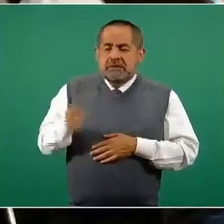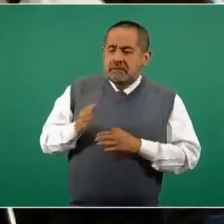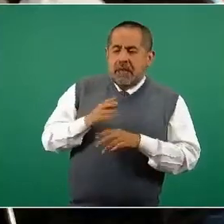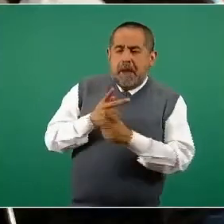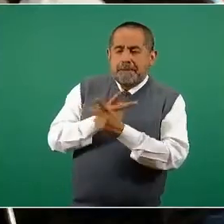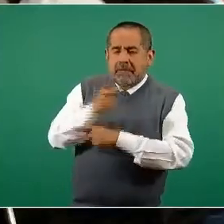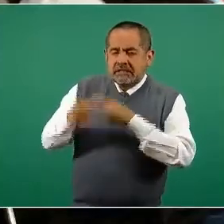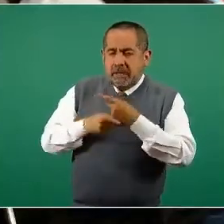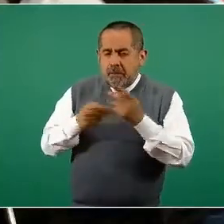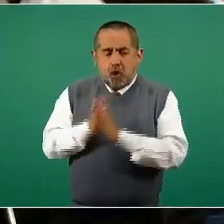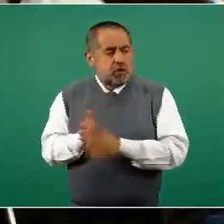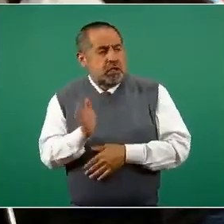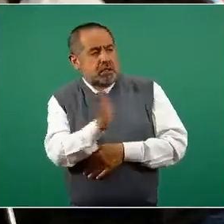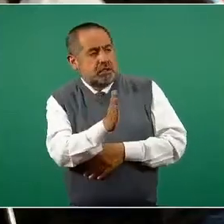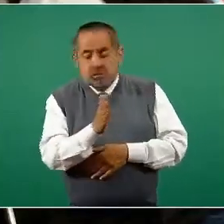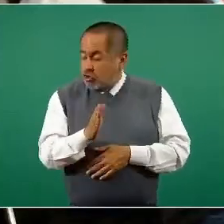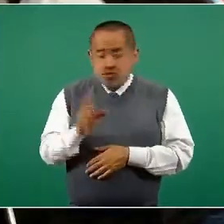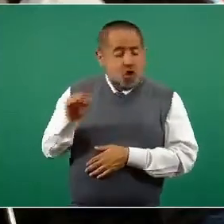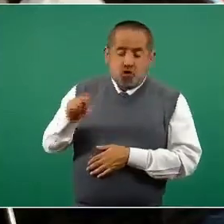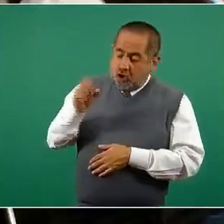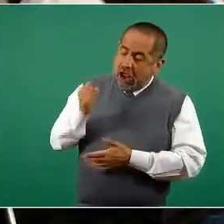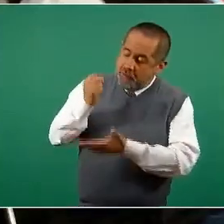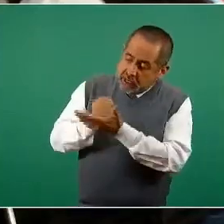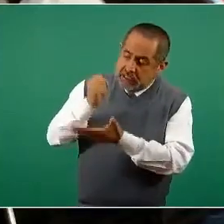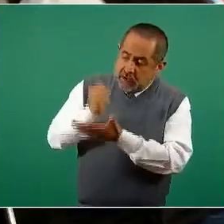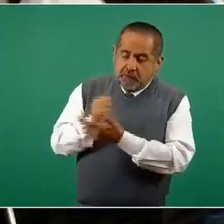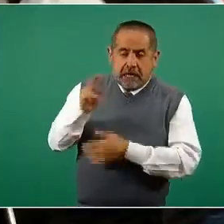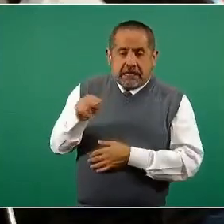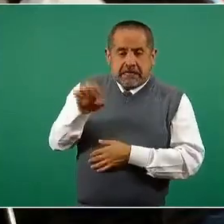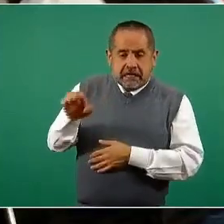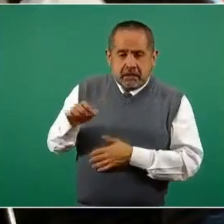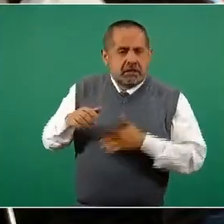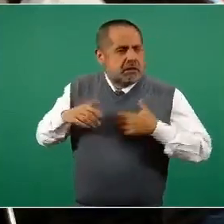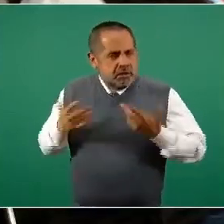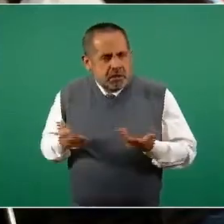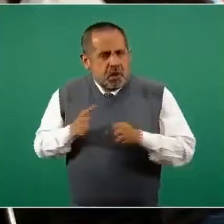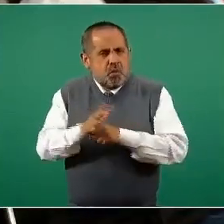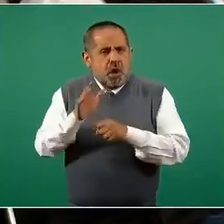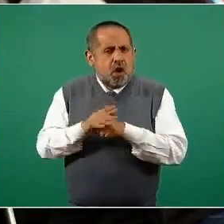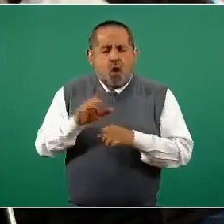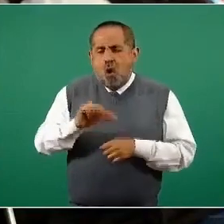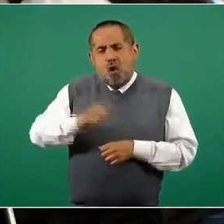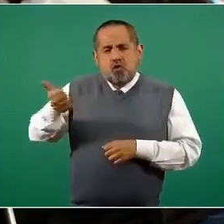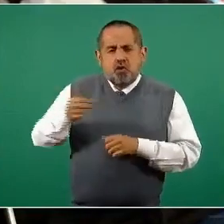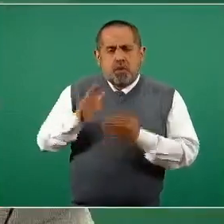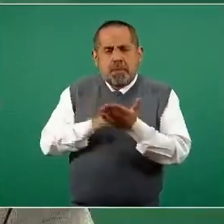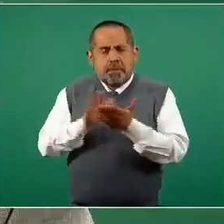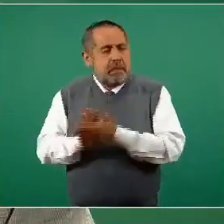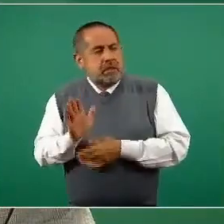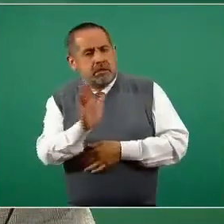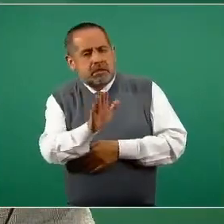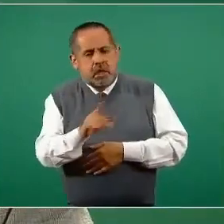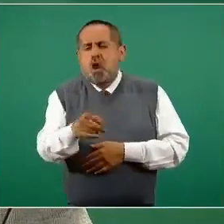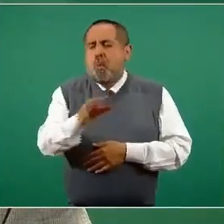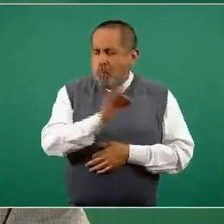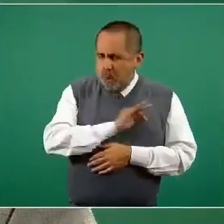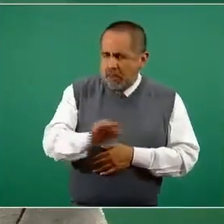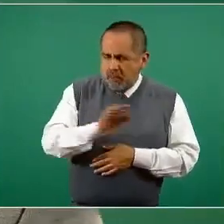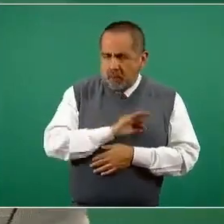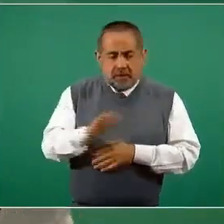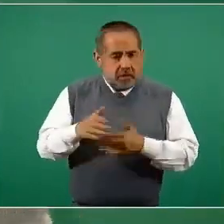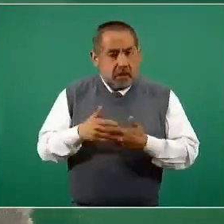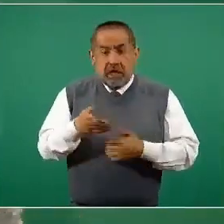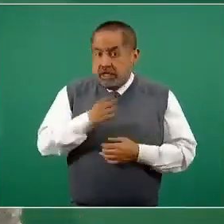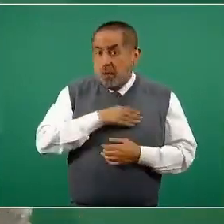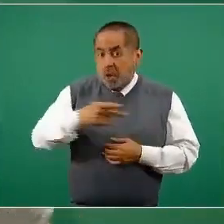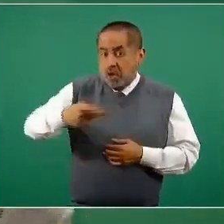otras identificaciones, les pedían necesariamente el INE. ¿Es indispensable que lo presenten o puede ser otro documento? Puede ser otro documento. Aquí,